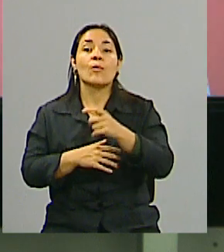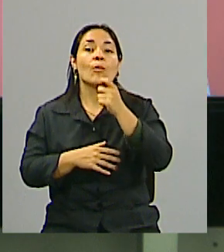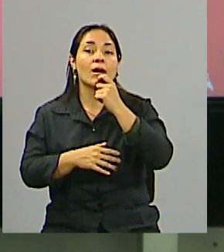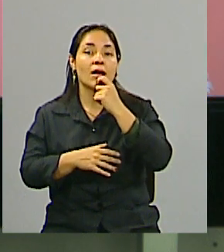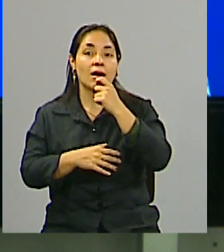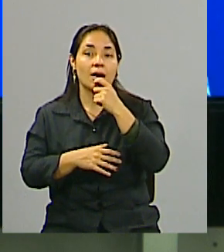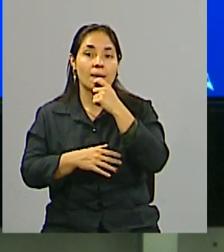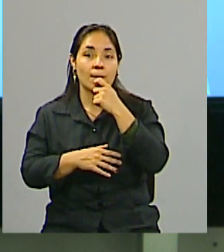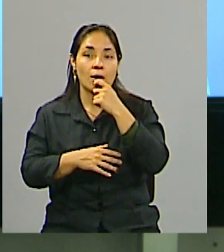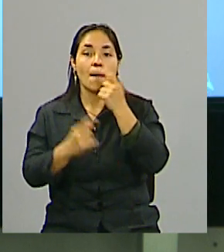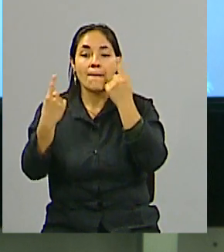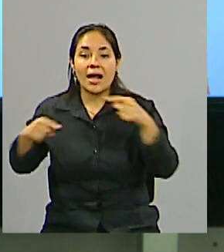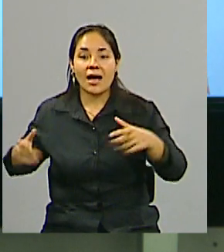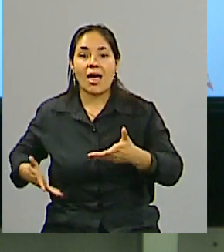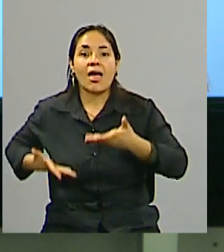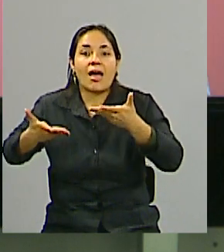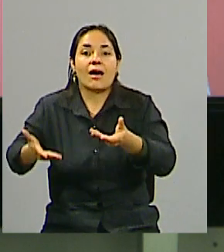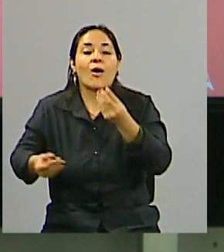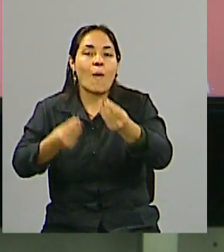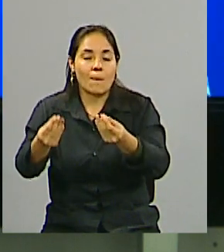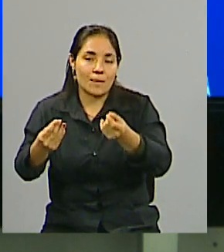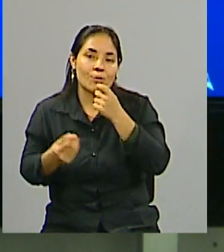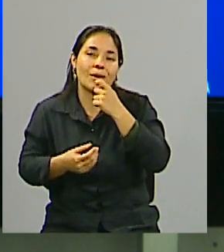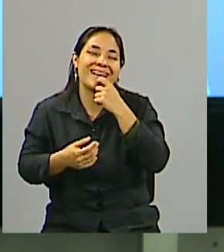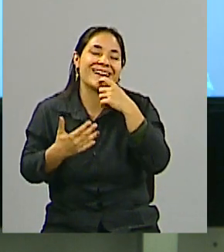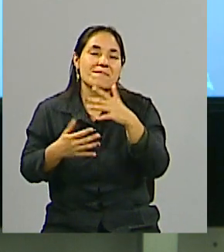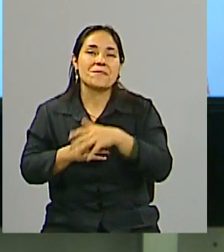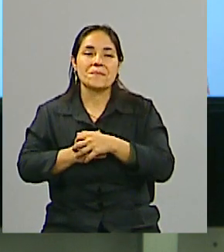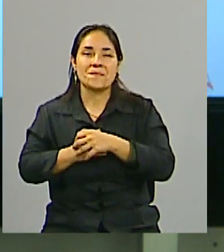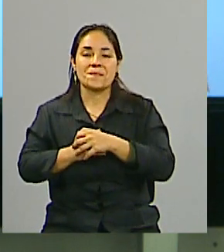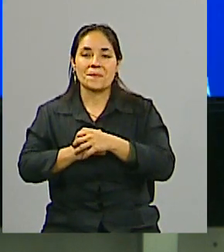cómo colocar la mercadería. Hablo, por ejemplo, de